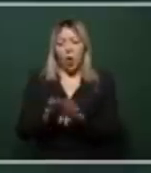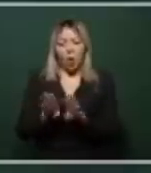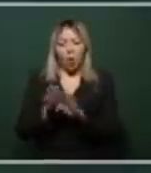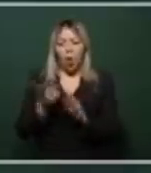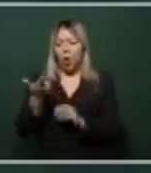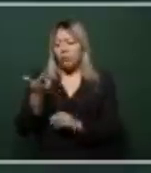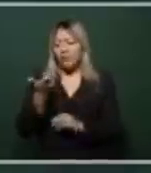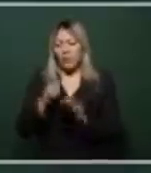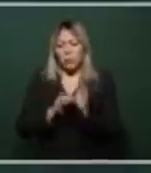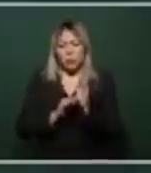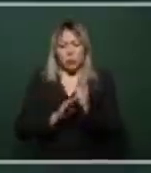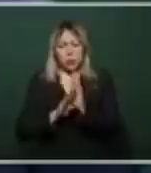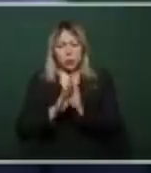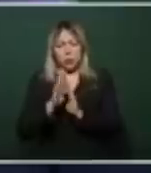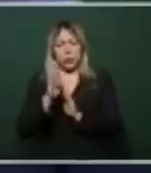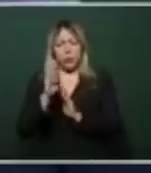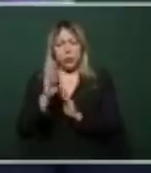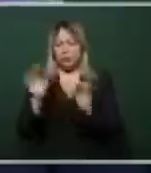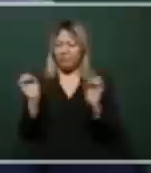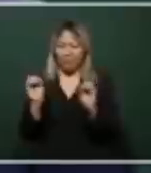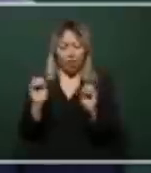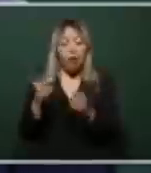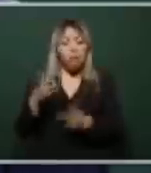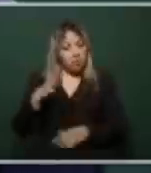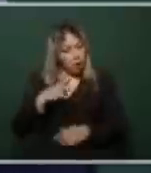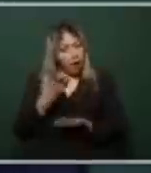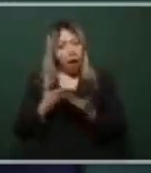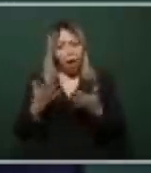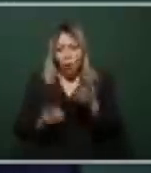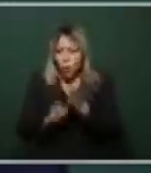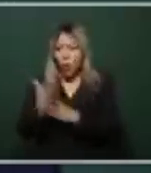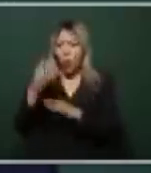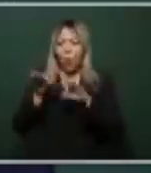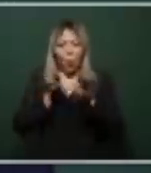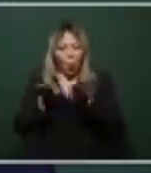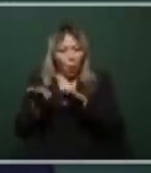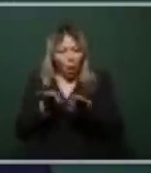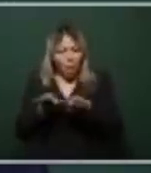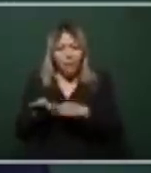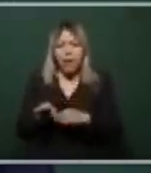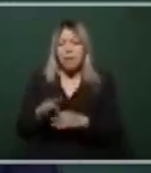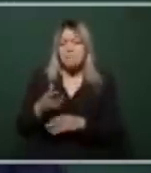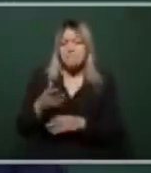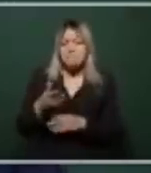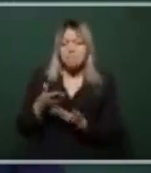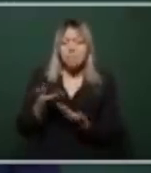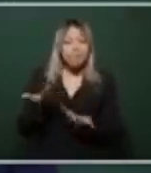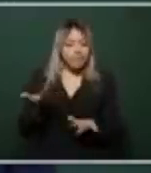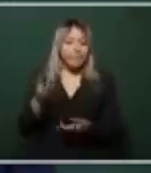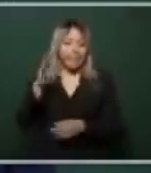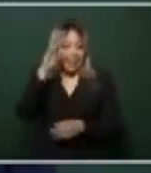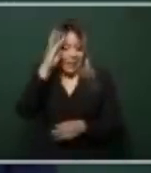inflación, se están creando empleos. Imagínense cuánto habían hecho